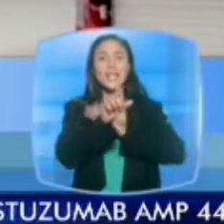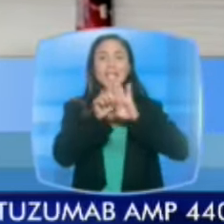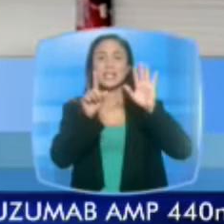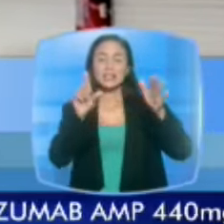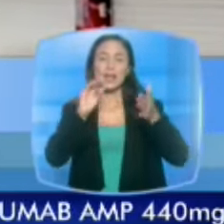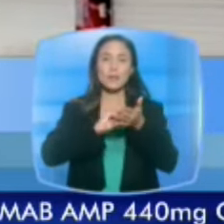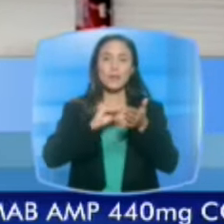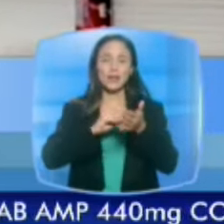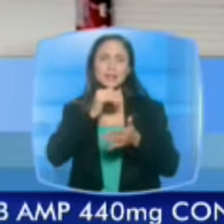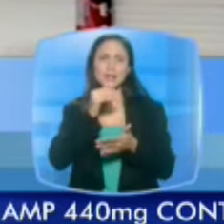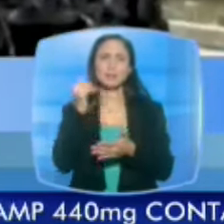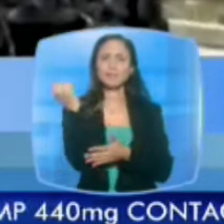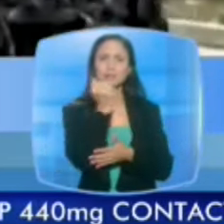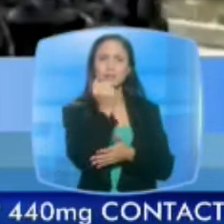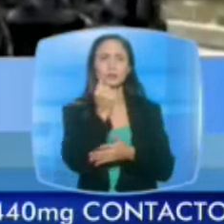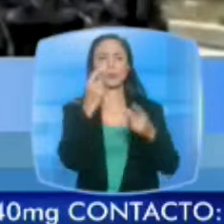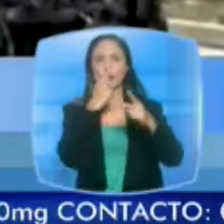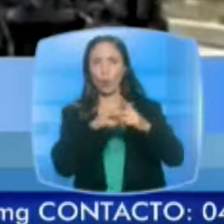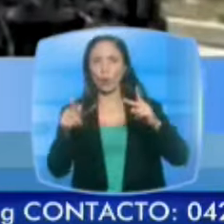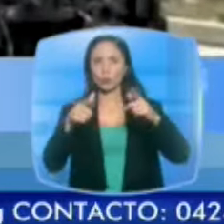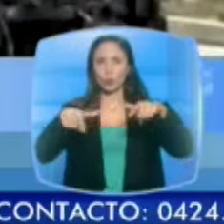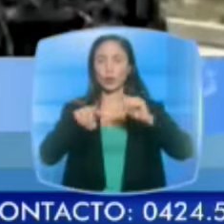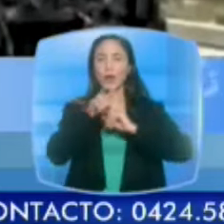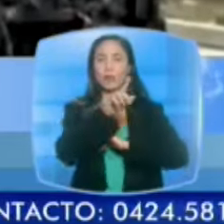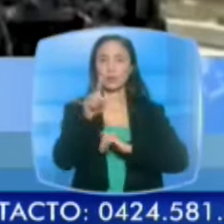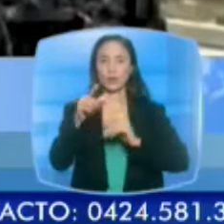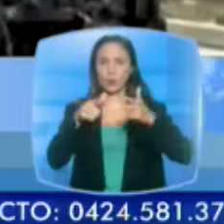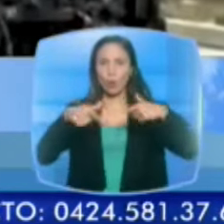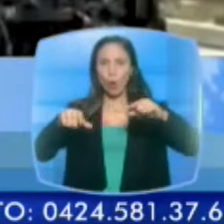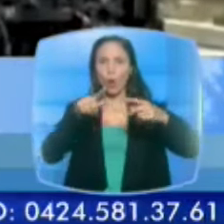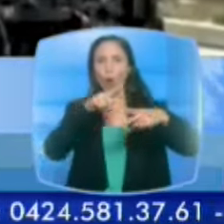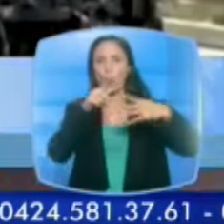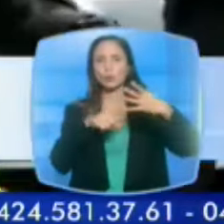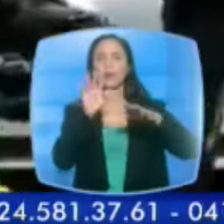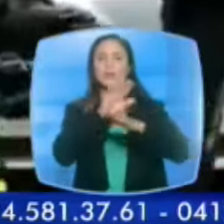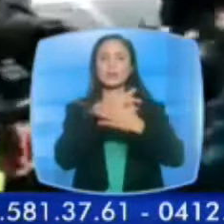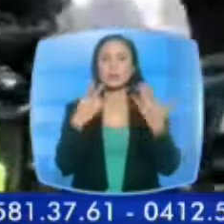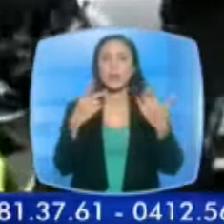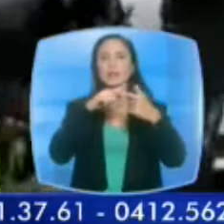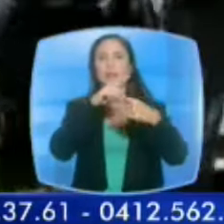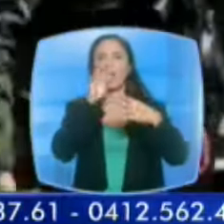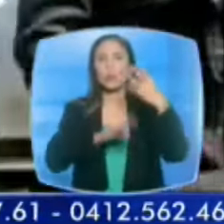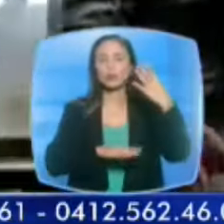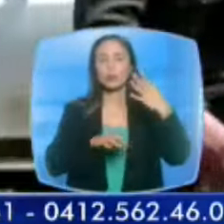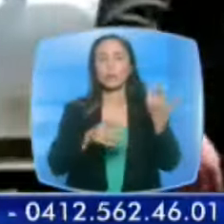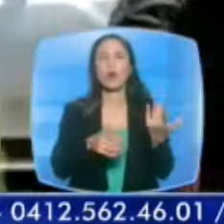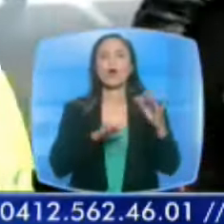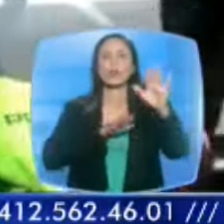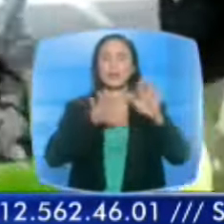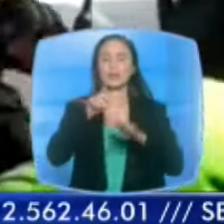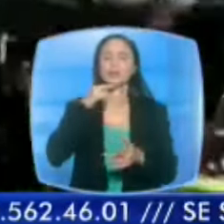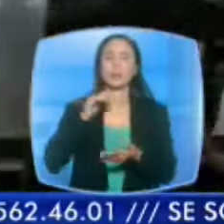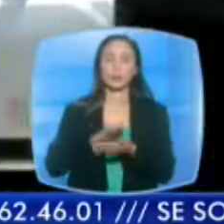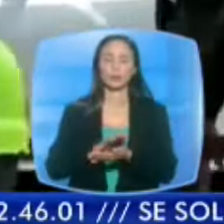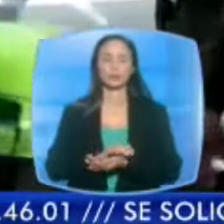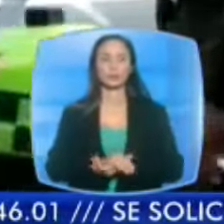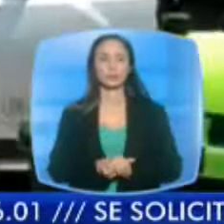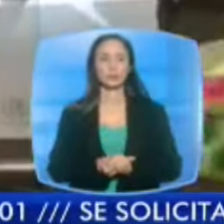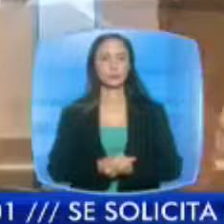homicidios, seguida de Antioquia con 21, Nariño con 17 y el Valle del Cauca con 15.